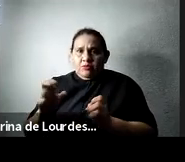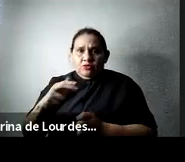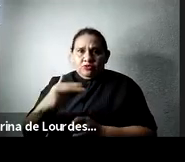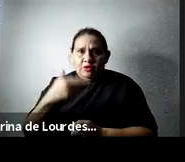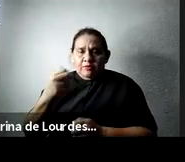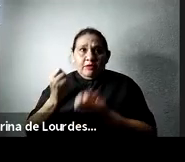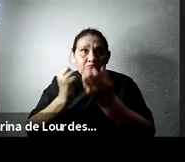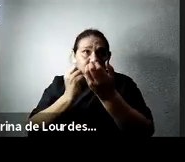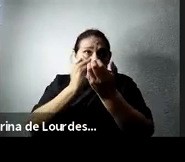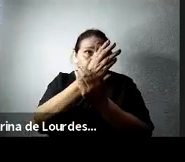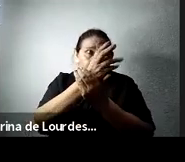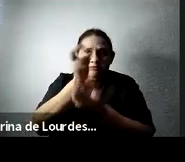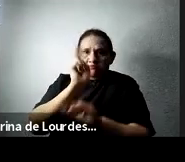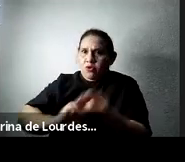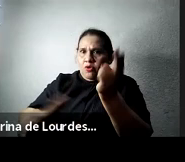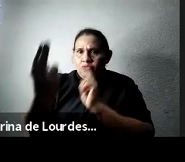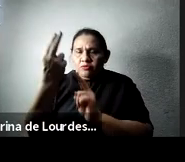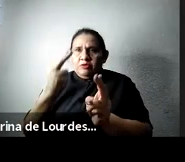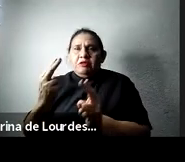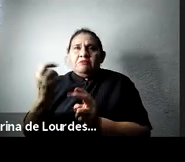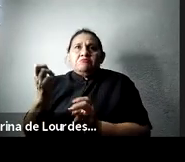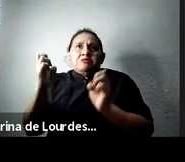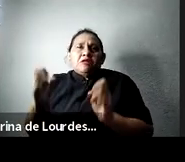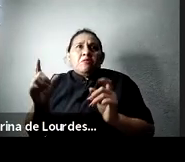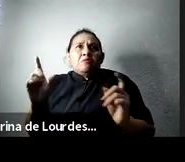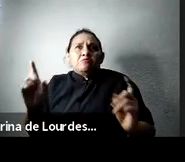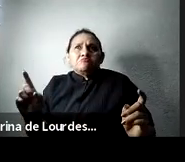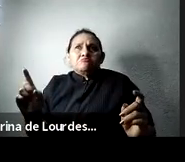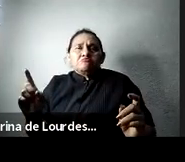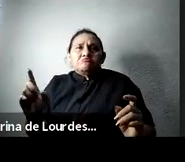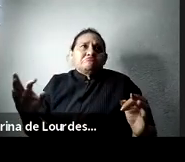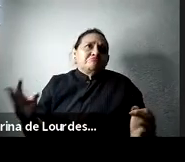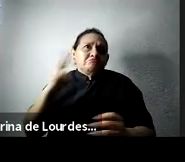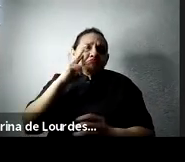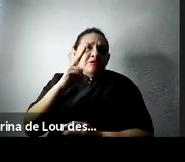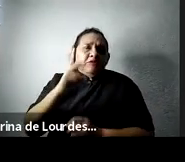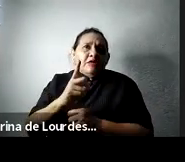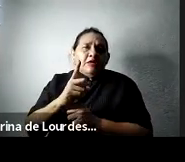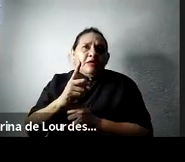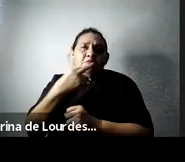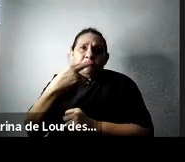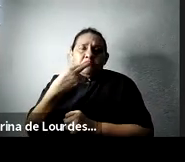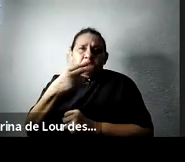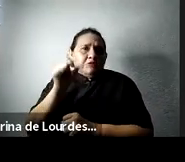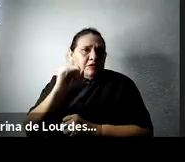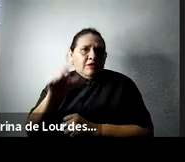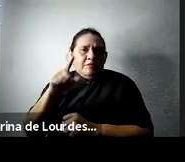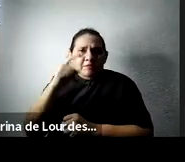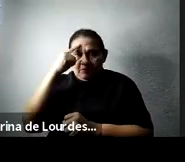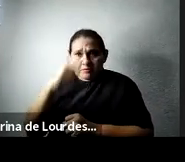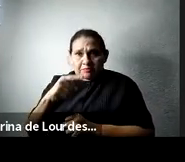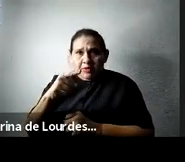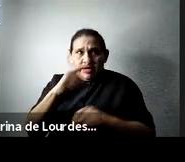acceso universal, aquí estamos encontrando que la solución es una misma solución